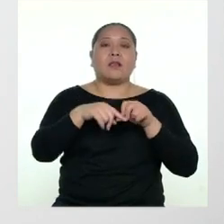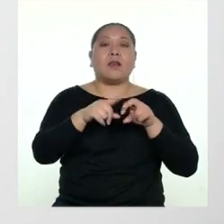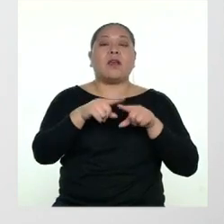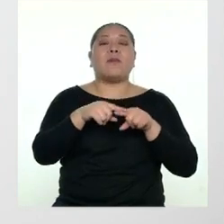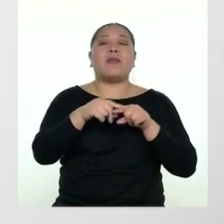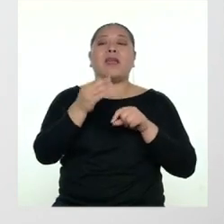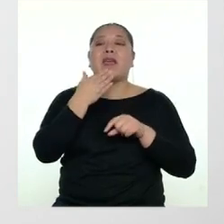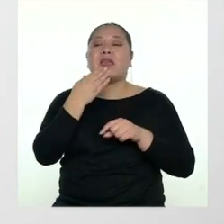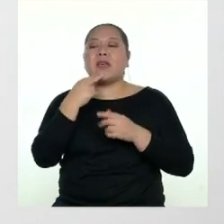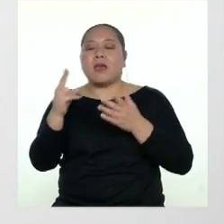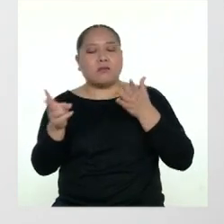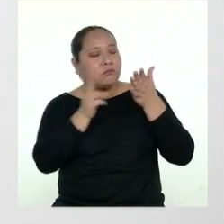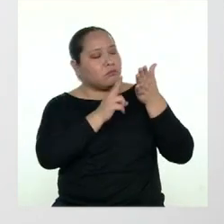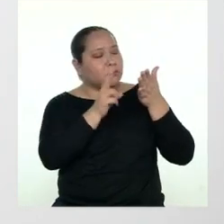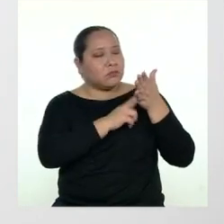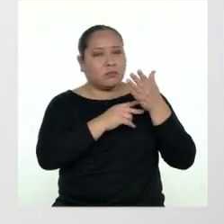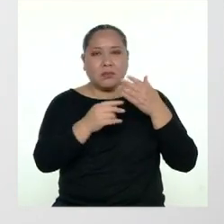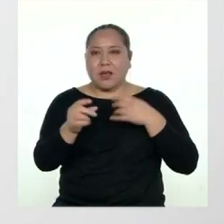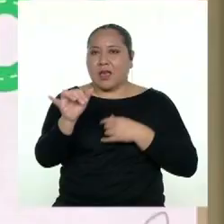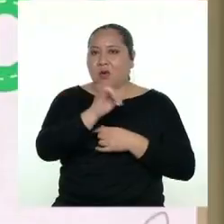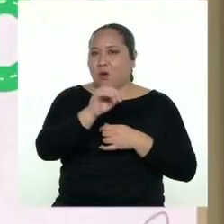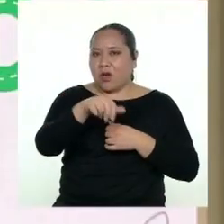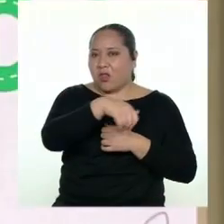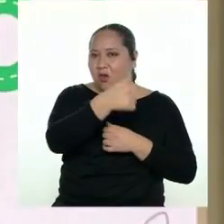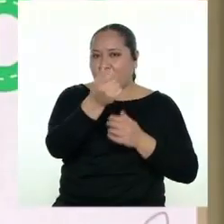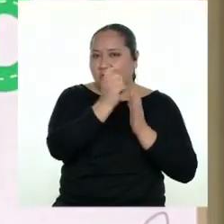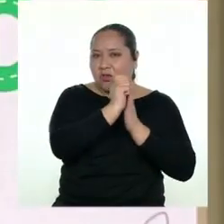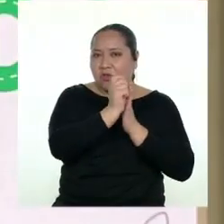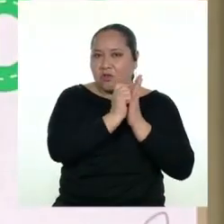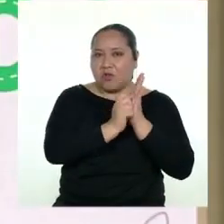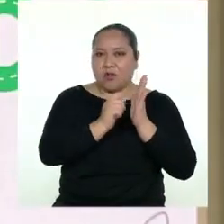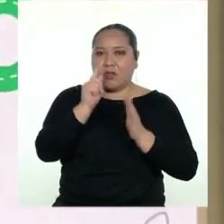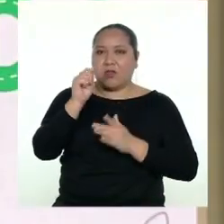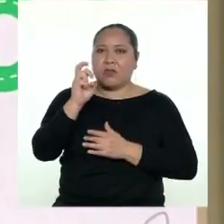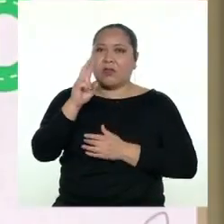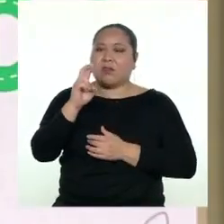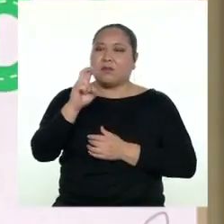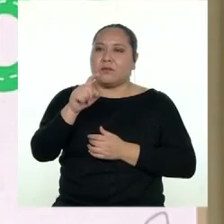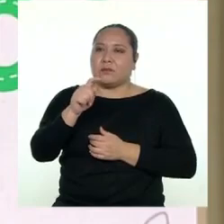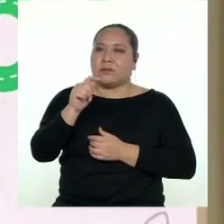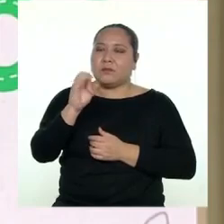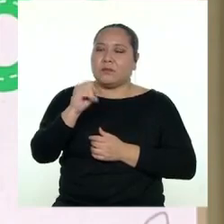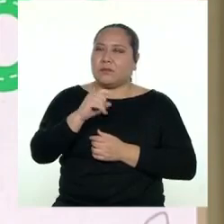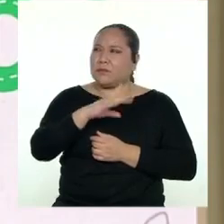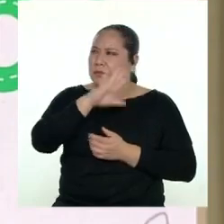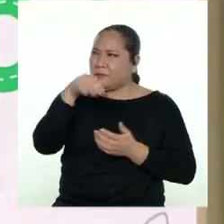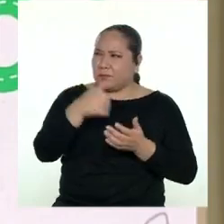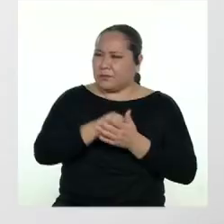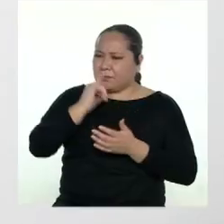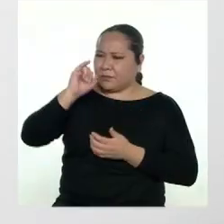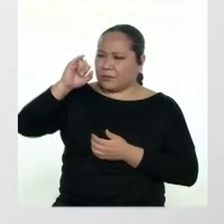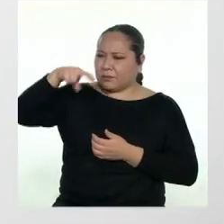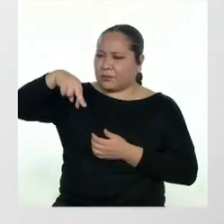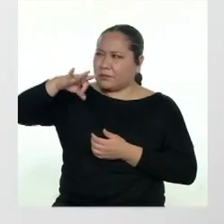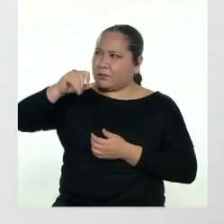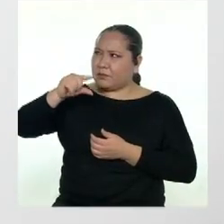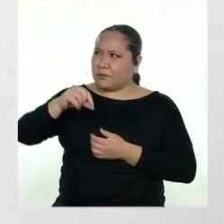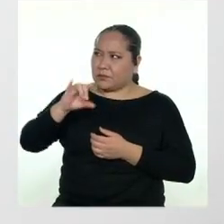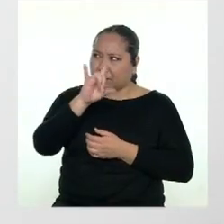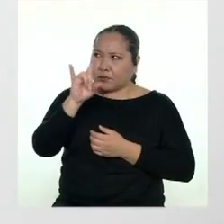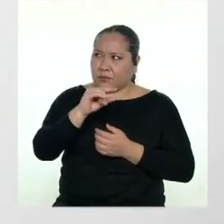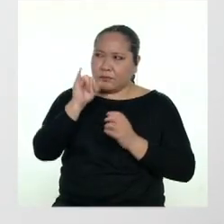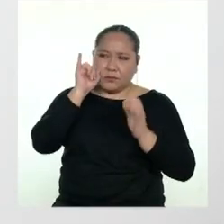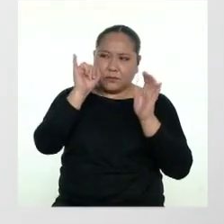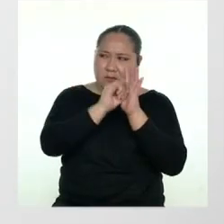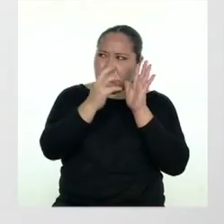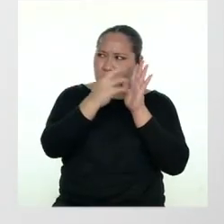receptor objetivo, como en cualquier tipo de texto. Profesora, ¿todas las infografías emplean recursos visuales? Sí, la